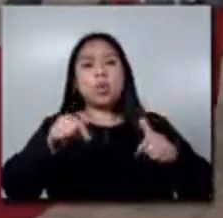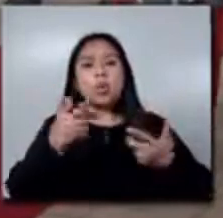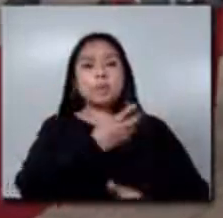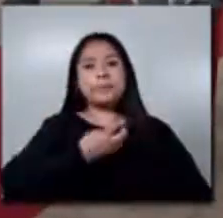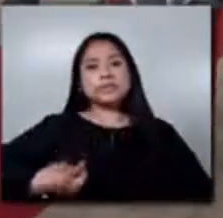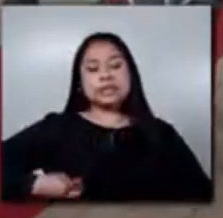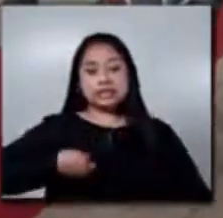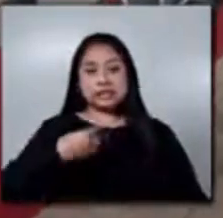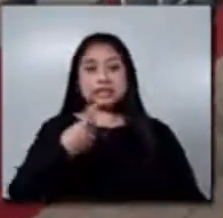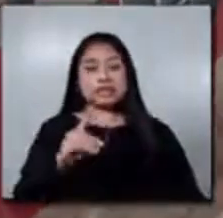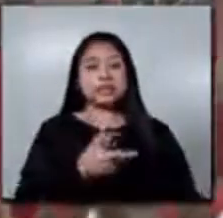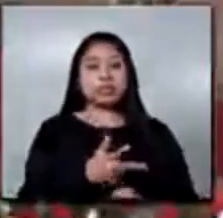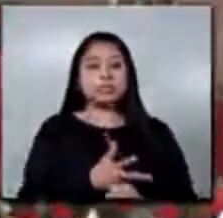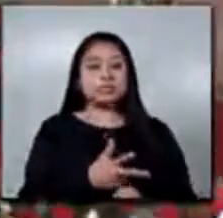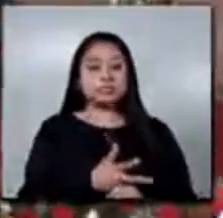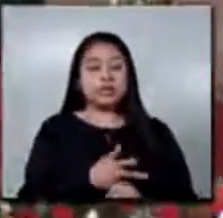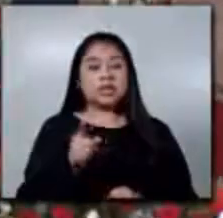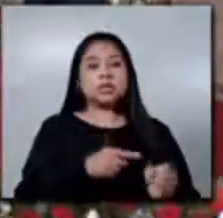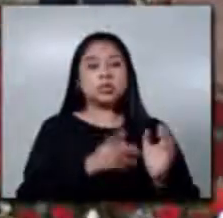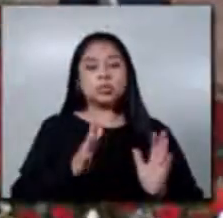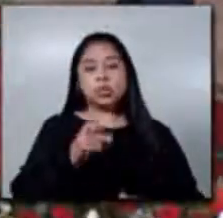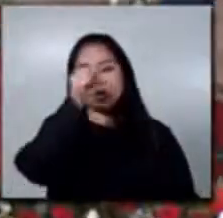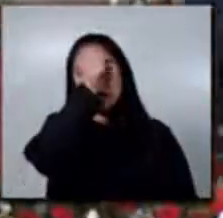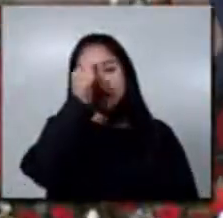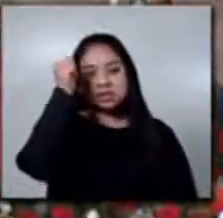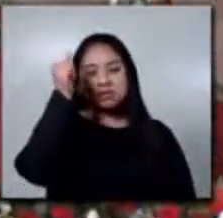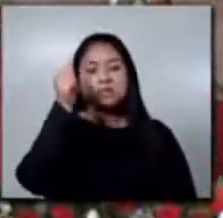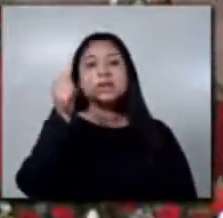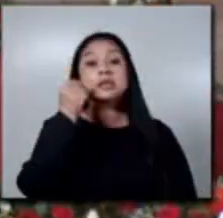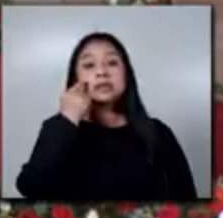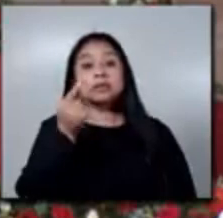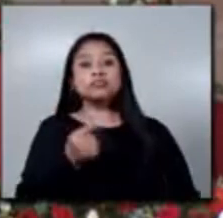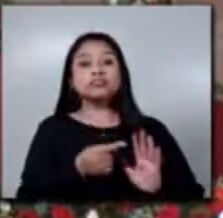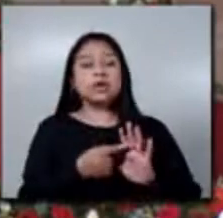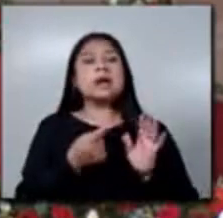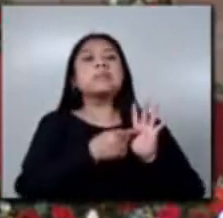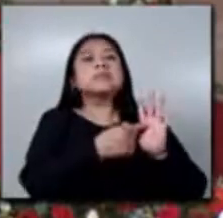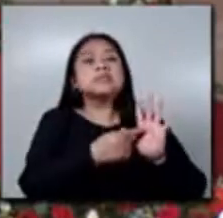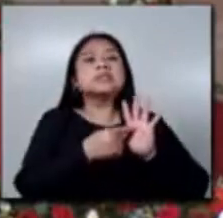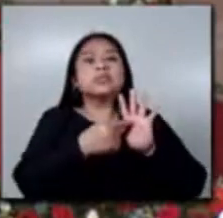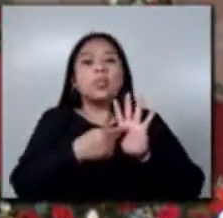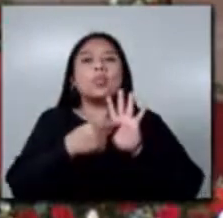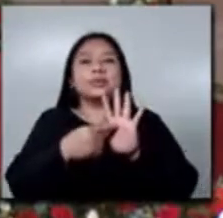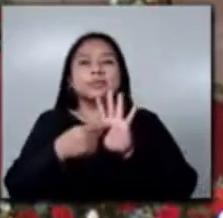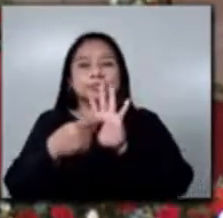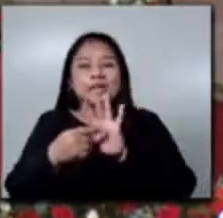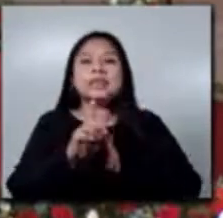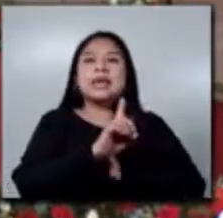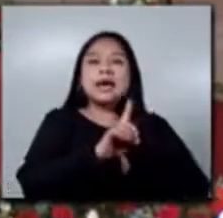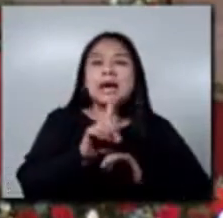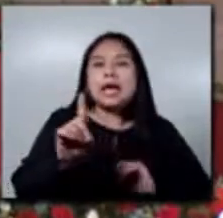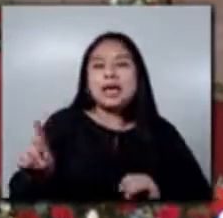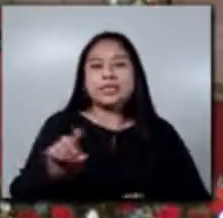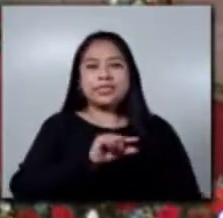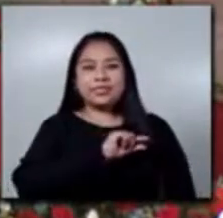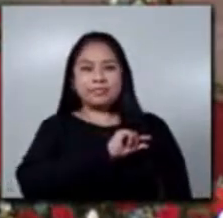presidente constitucional de la República, el doctor Alejandro Yamatei, hace la presentación precisamente del